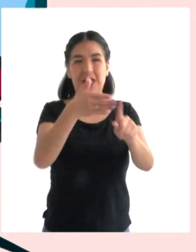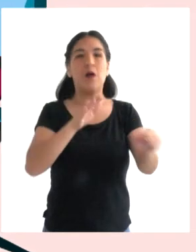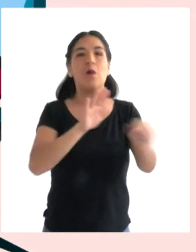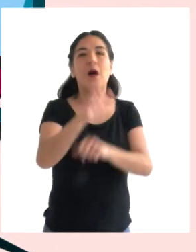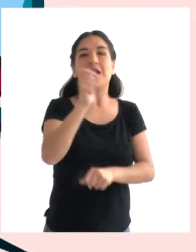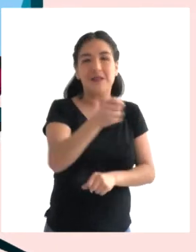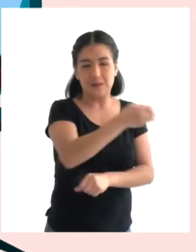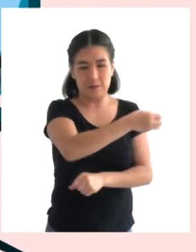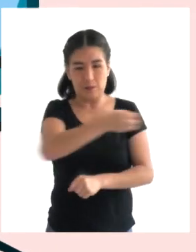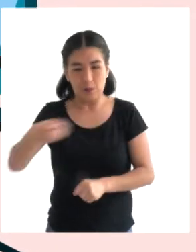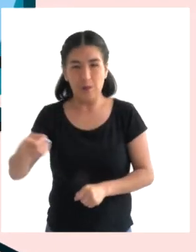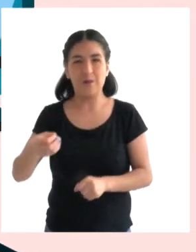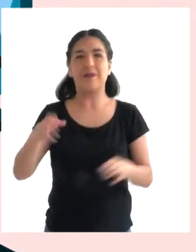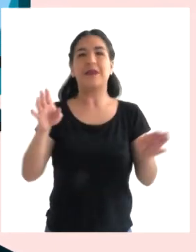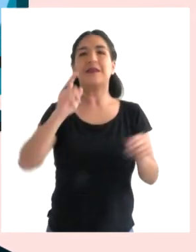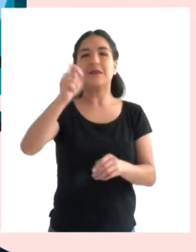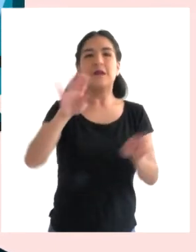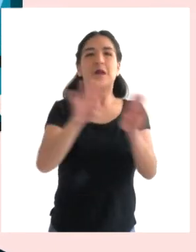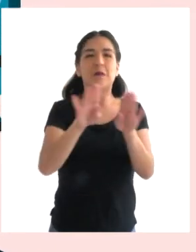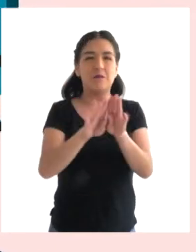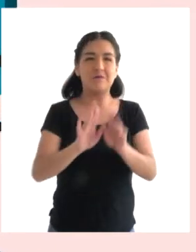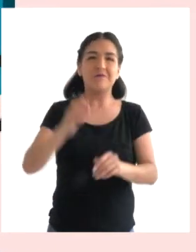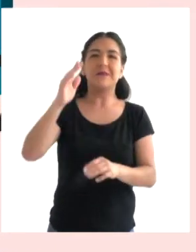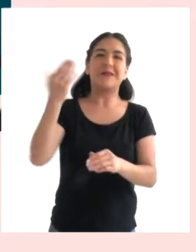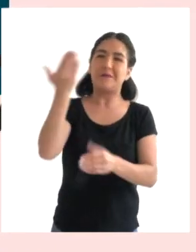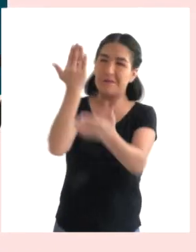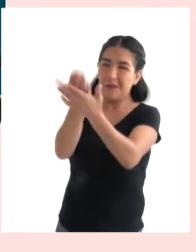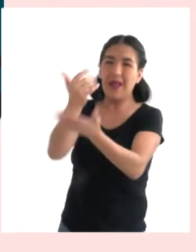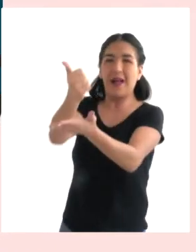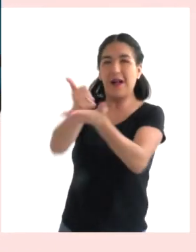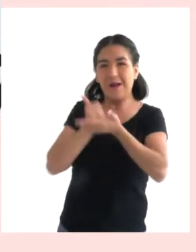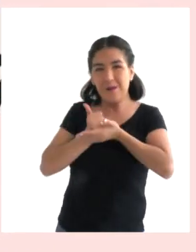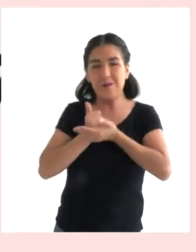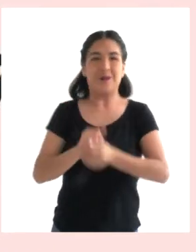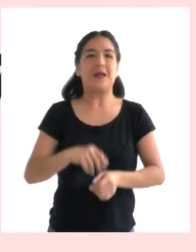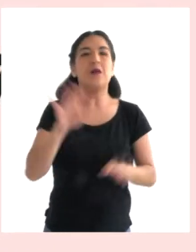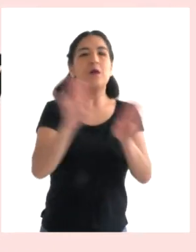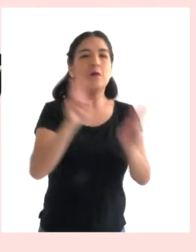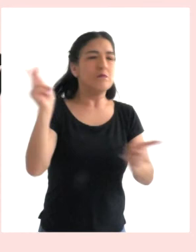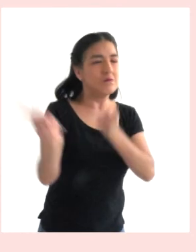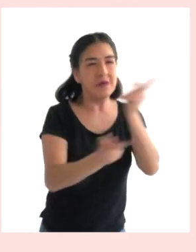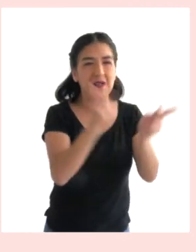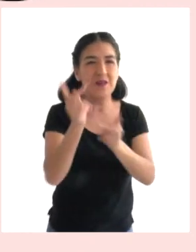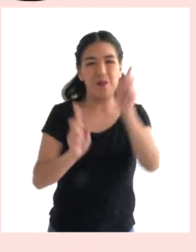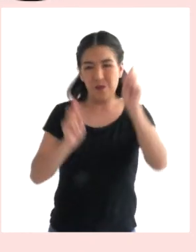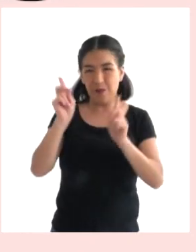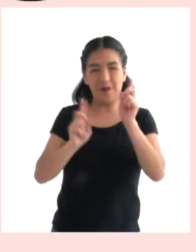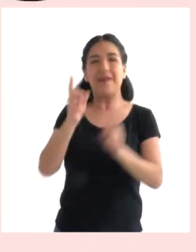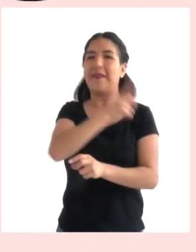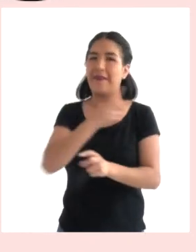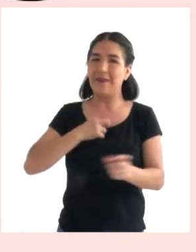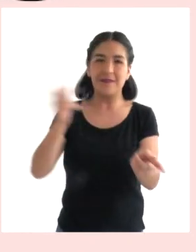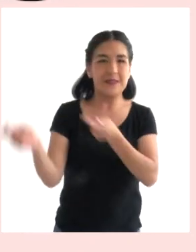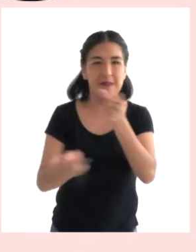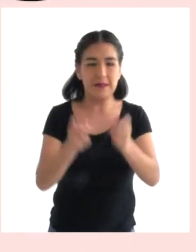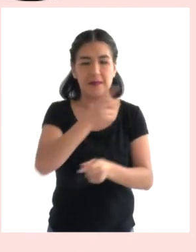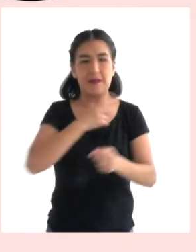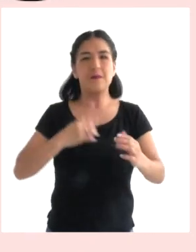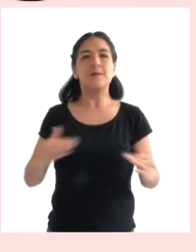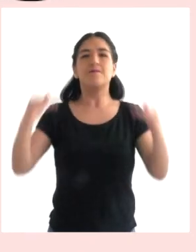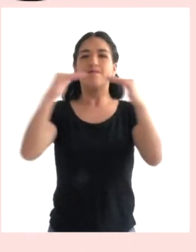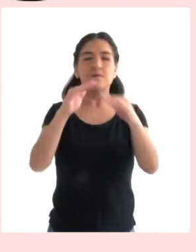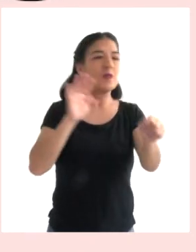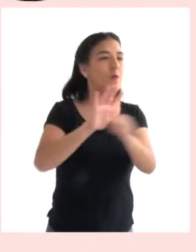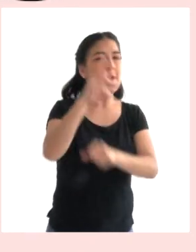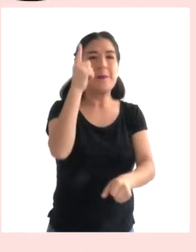orden en los procesos. Se pide ayuda cuando es necesario. Se consulta lo que sea necesario consultar. Jerarquizar